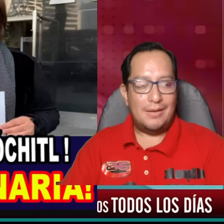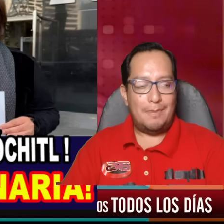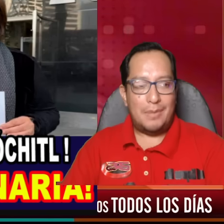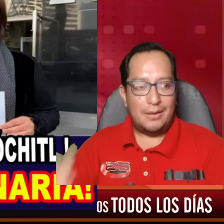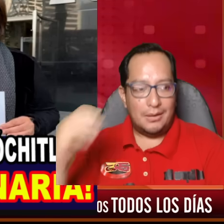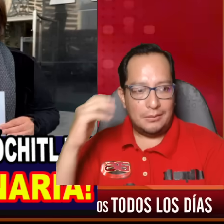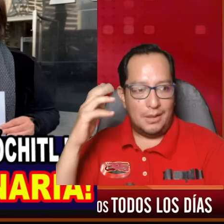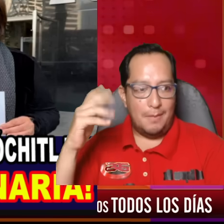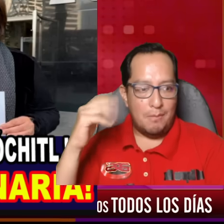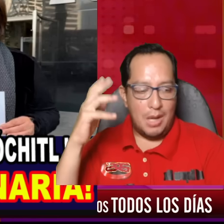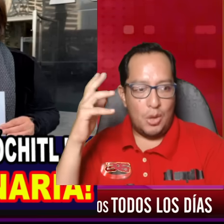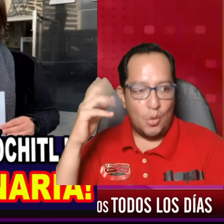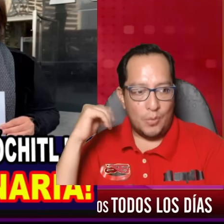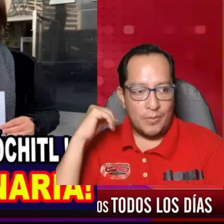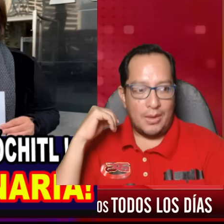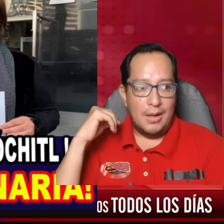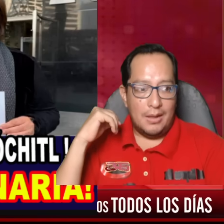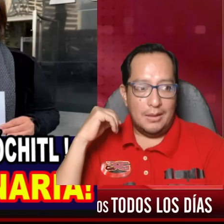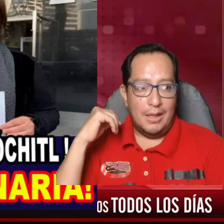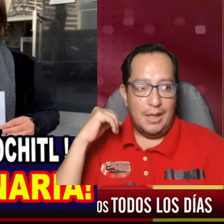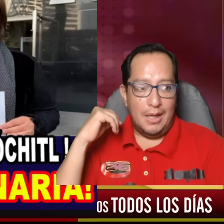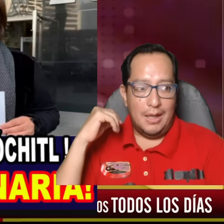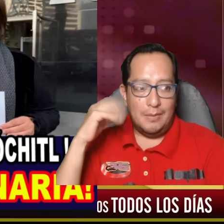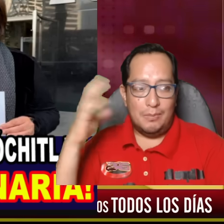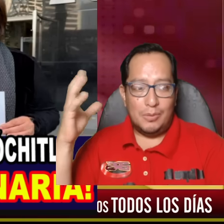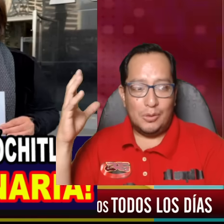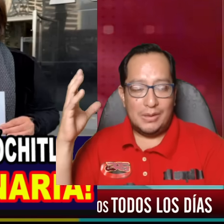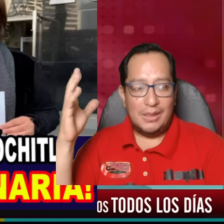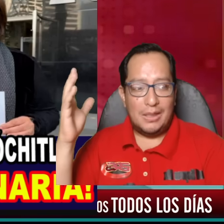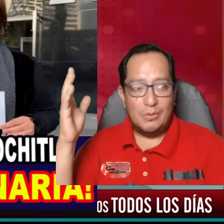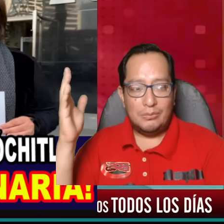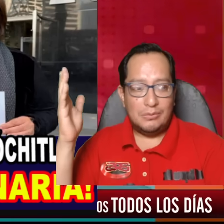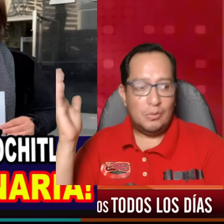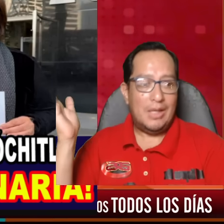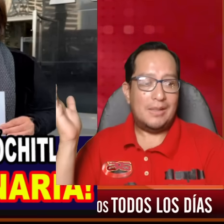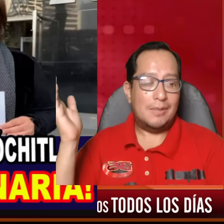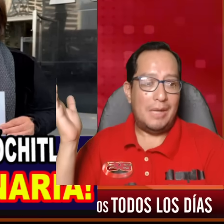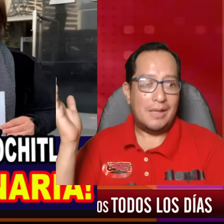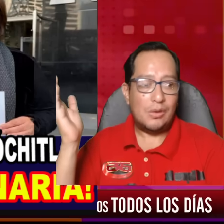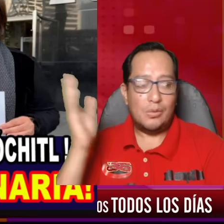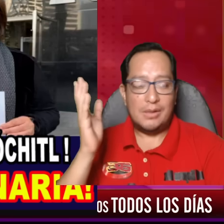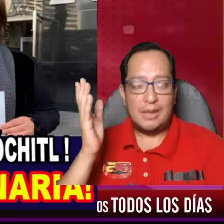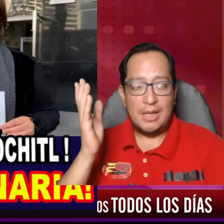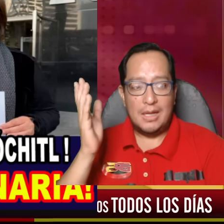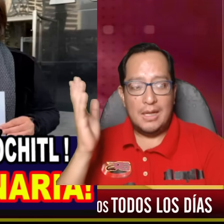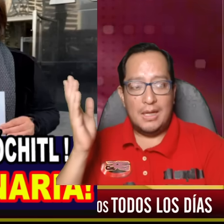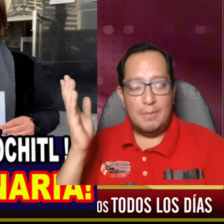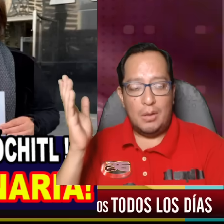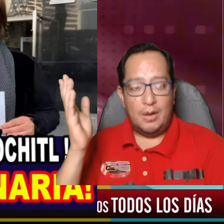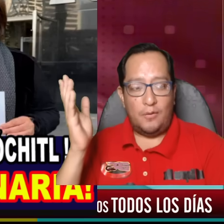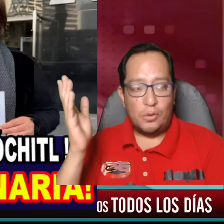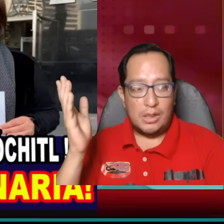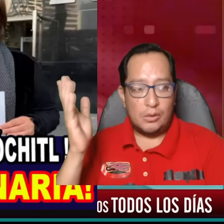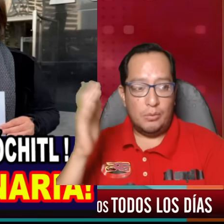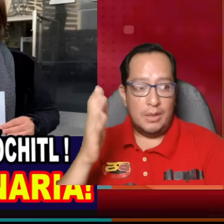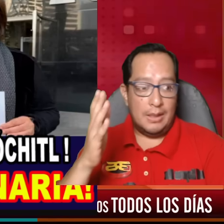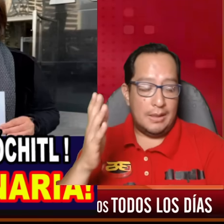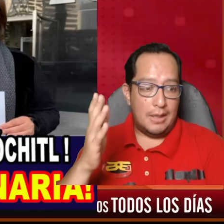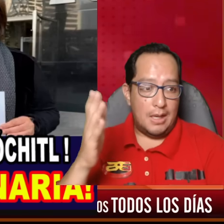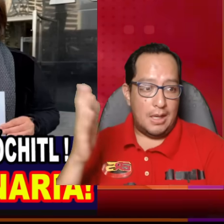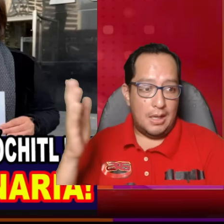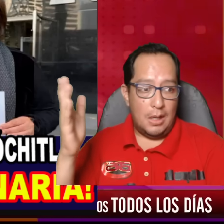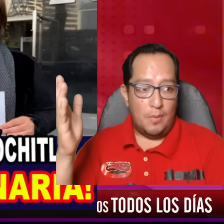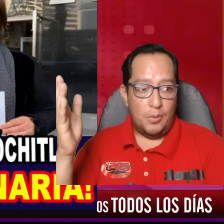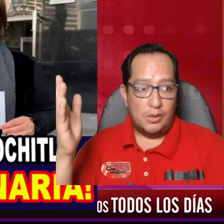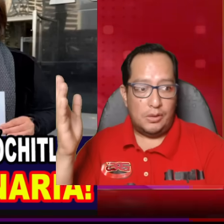Laura Zapata, en medio de, ahora sí que de una desesperación, está en medio de la frustración